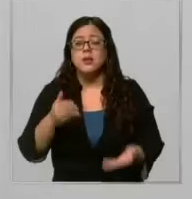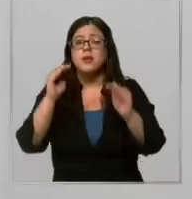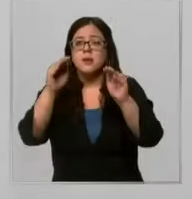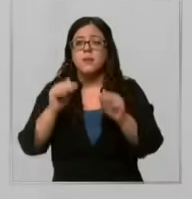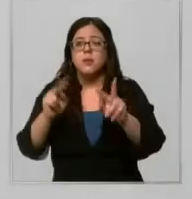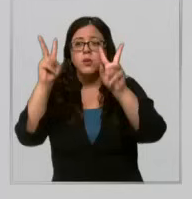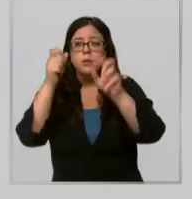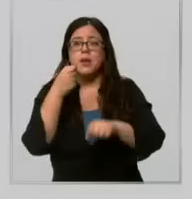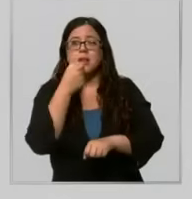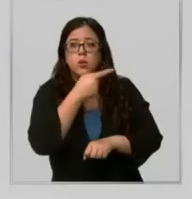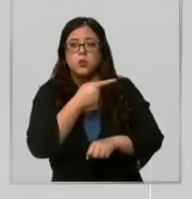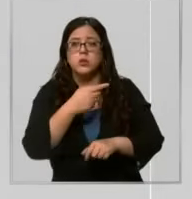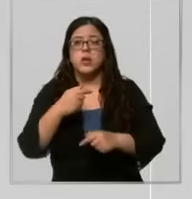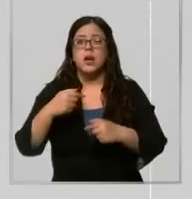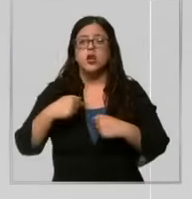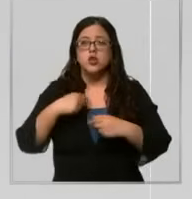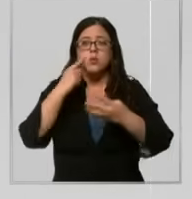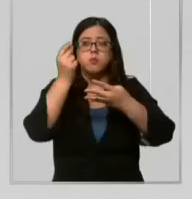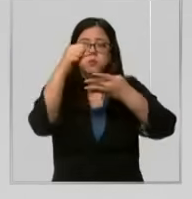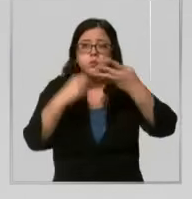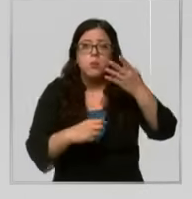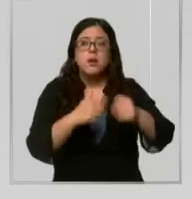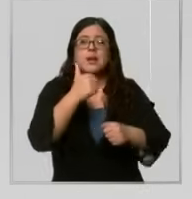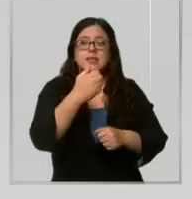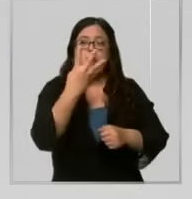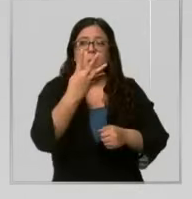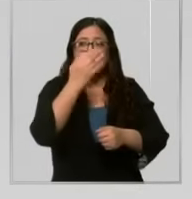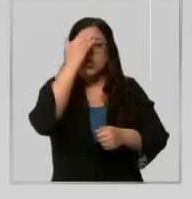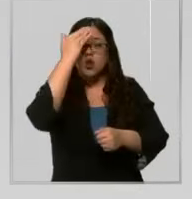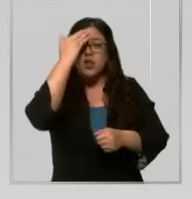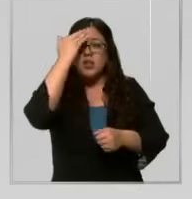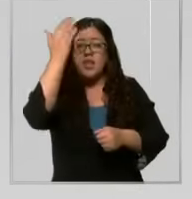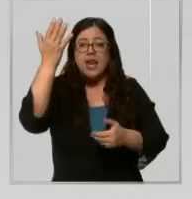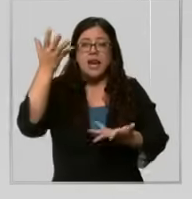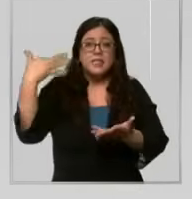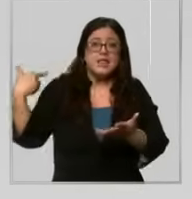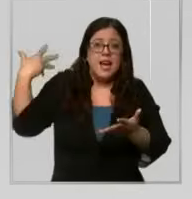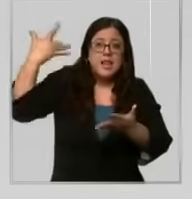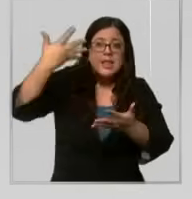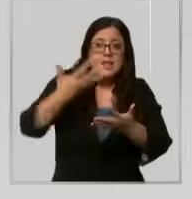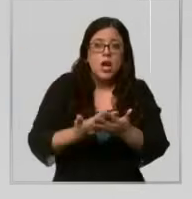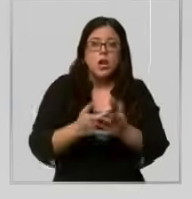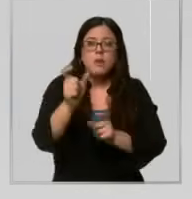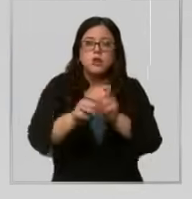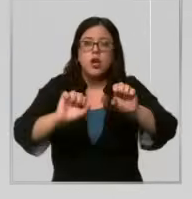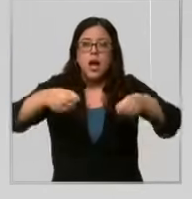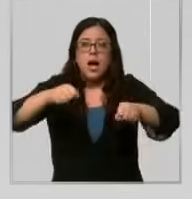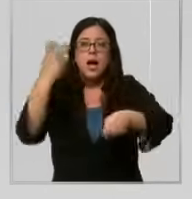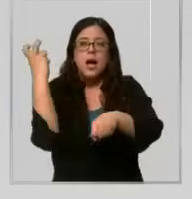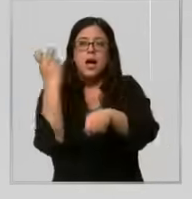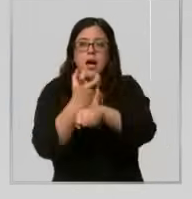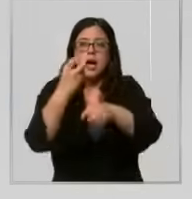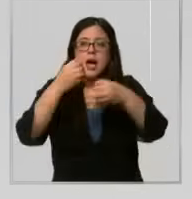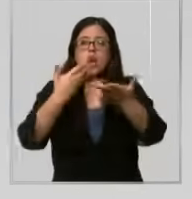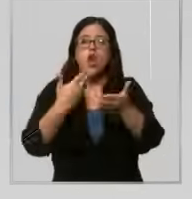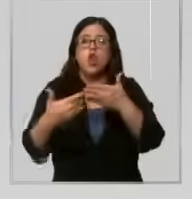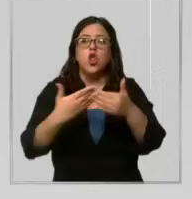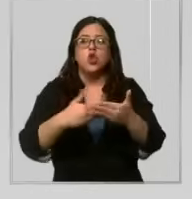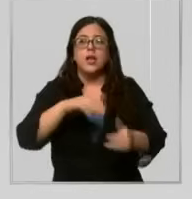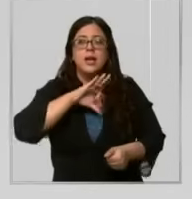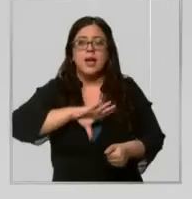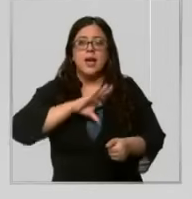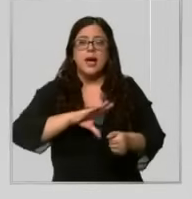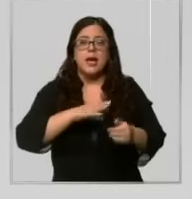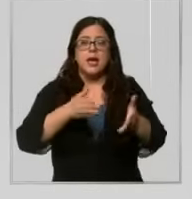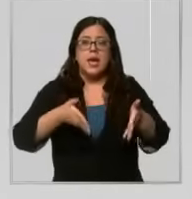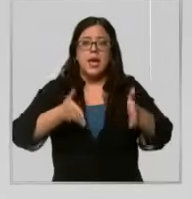las denuncias. Llevo una estadística y es que hace 64 días consecutivos, motochorros asolan el eje Portugal entre